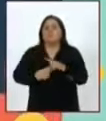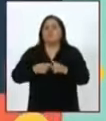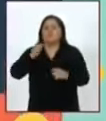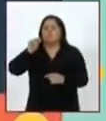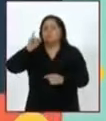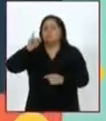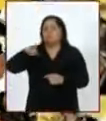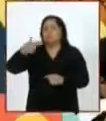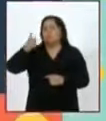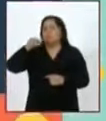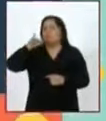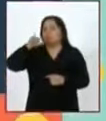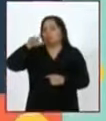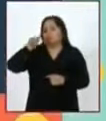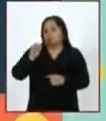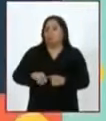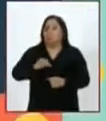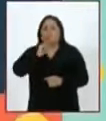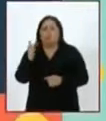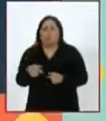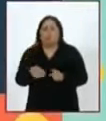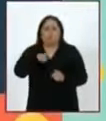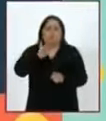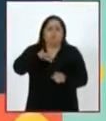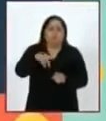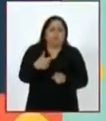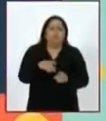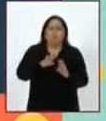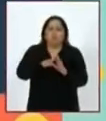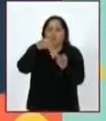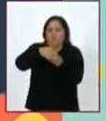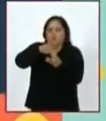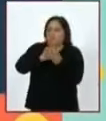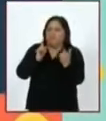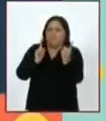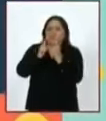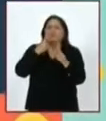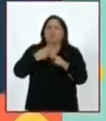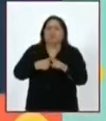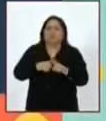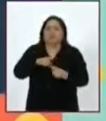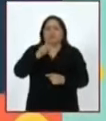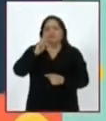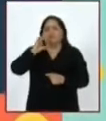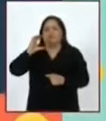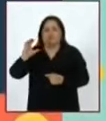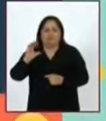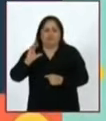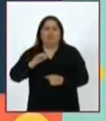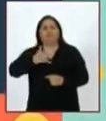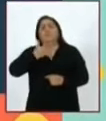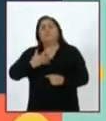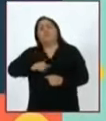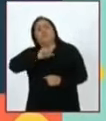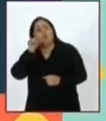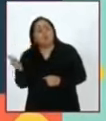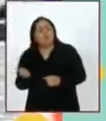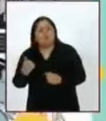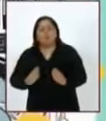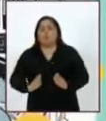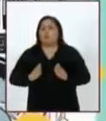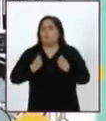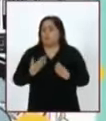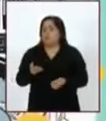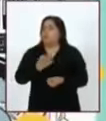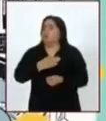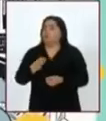Hamilton. Kingdom Come, cómic de superhéroes publicado por DC. Y La vida es buena